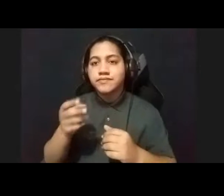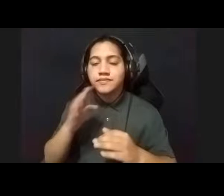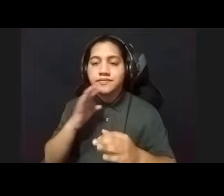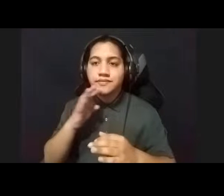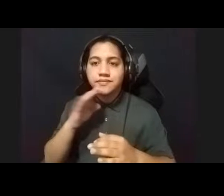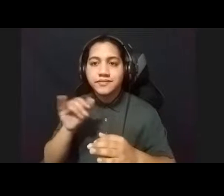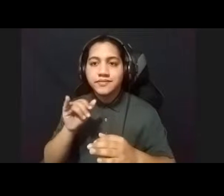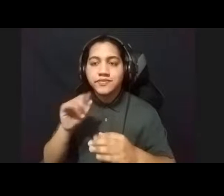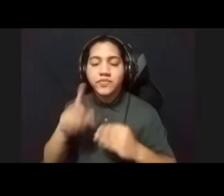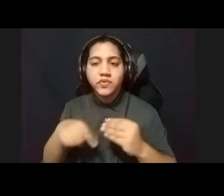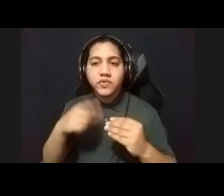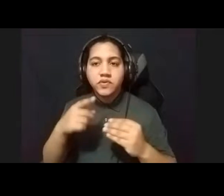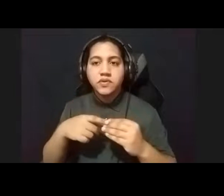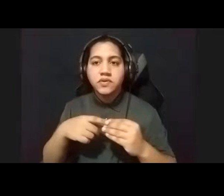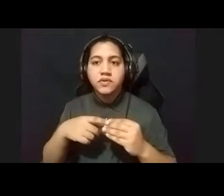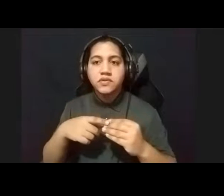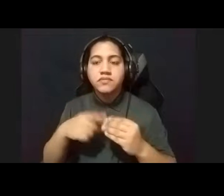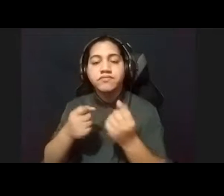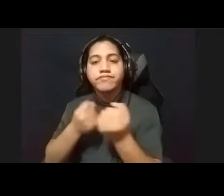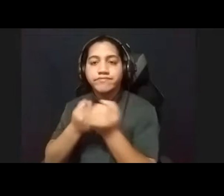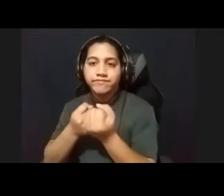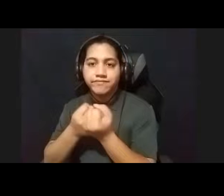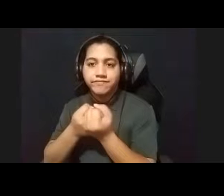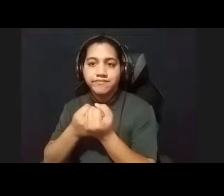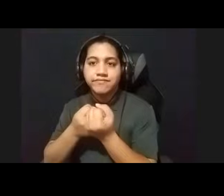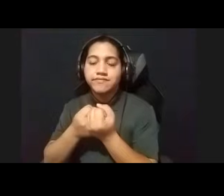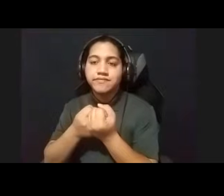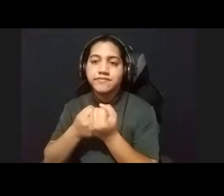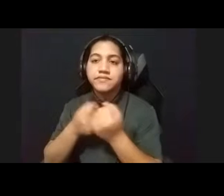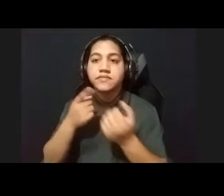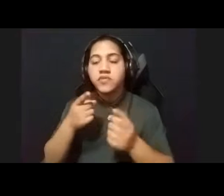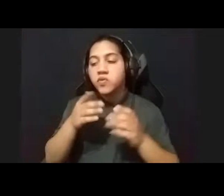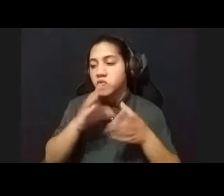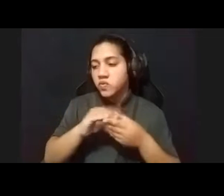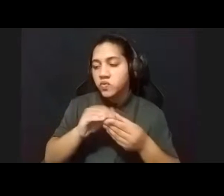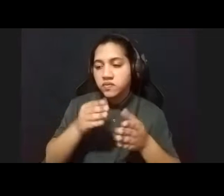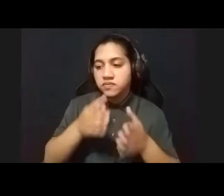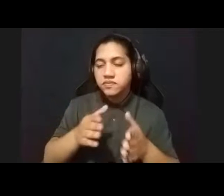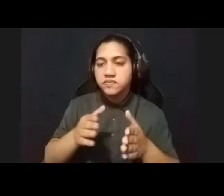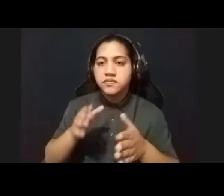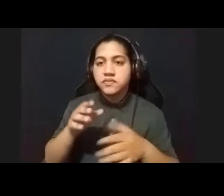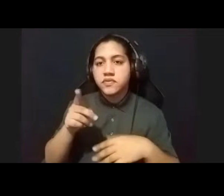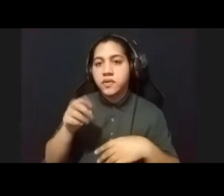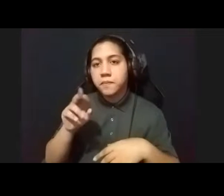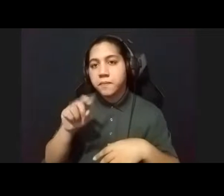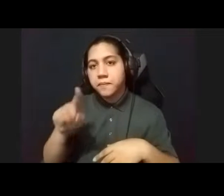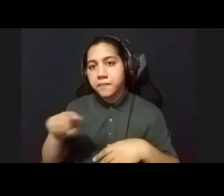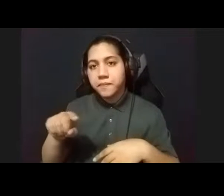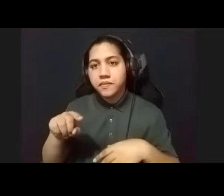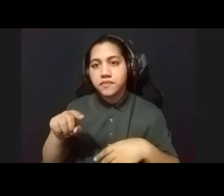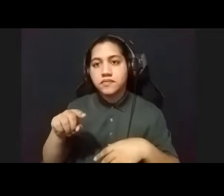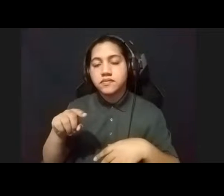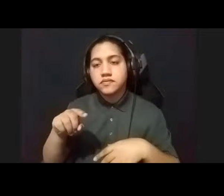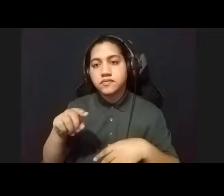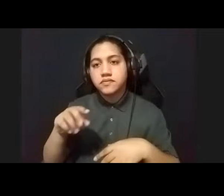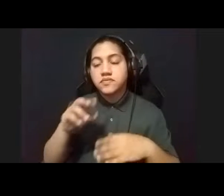también sobre la solidaridad. En una de las versiones, cuando Pérez cae, primero cae ella